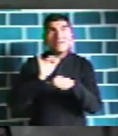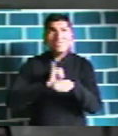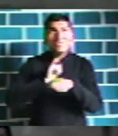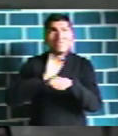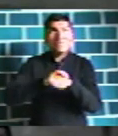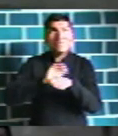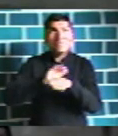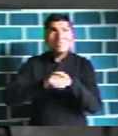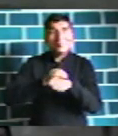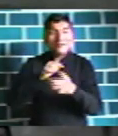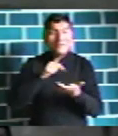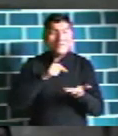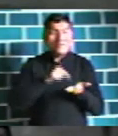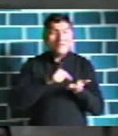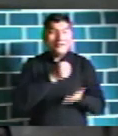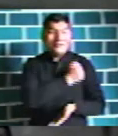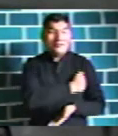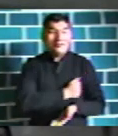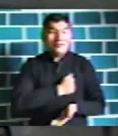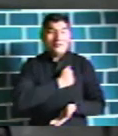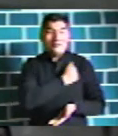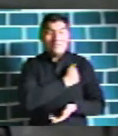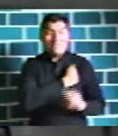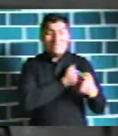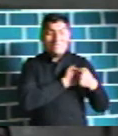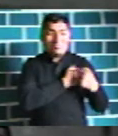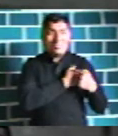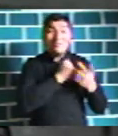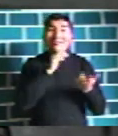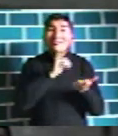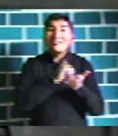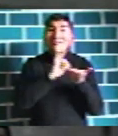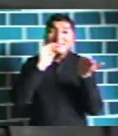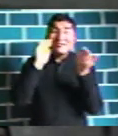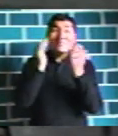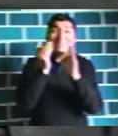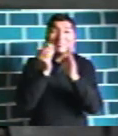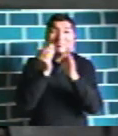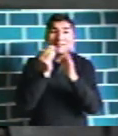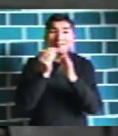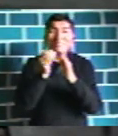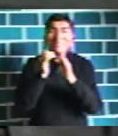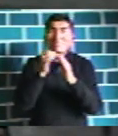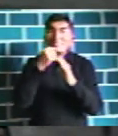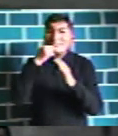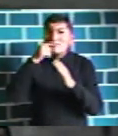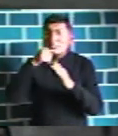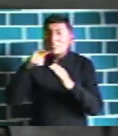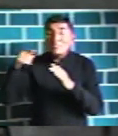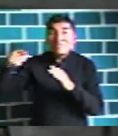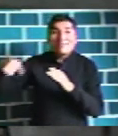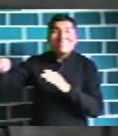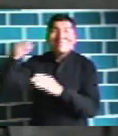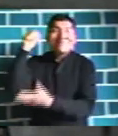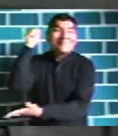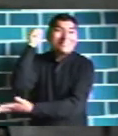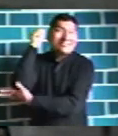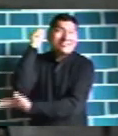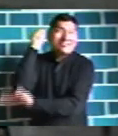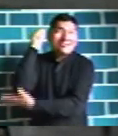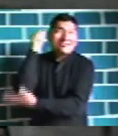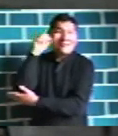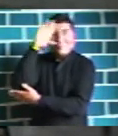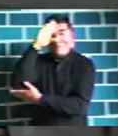esta actitud qué les parece me refiero a todos aquellos tacaños y tan